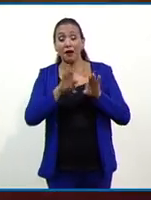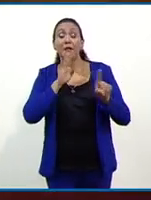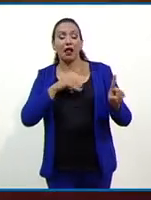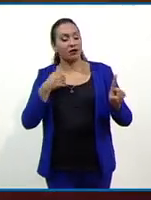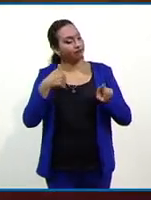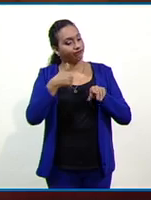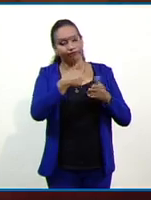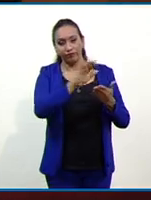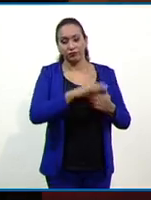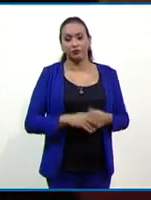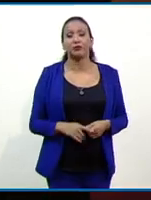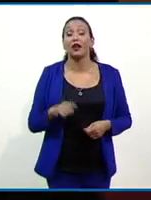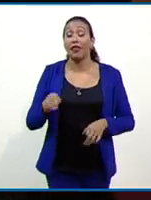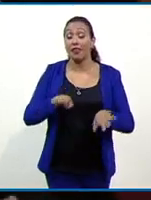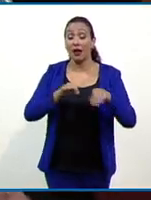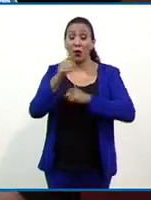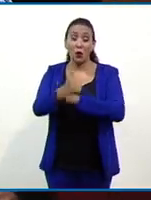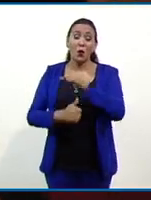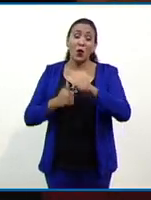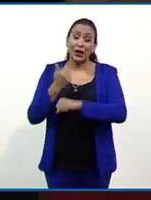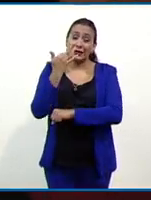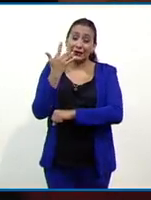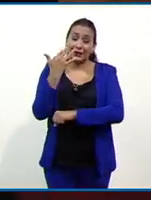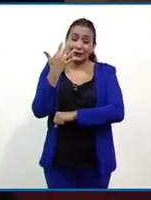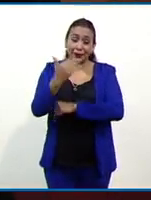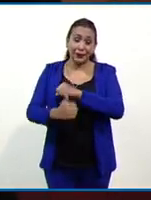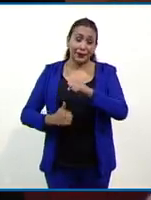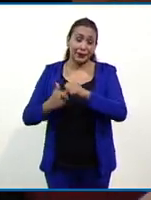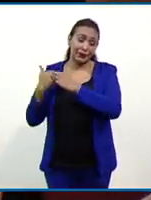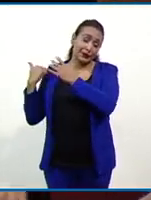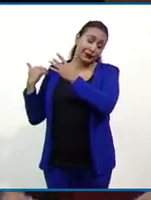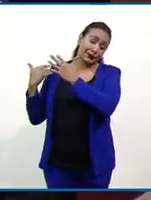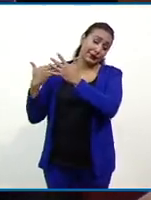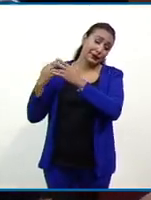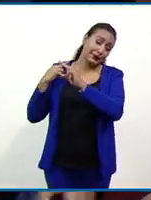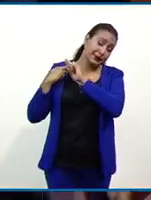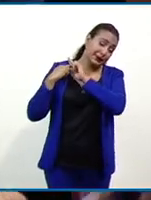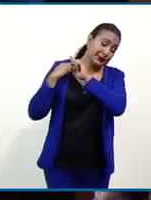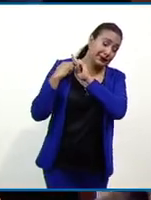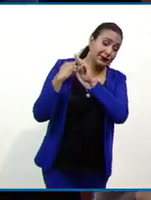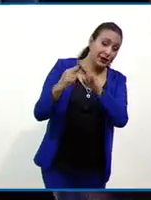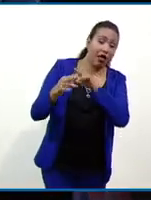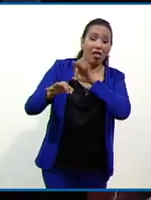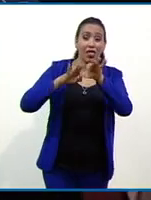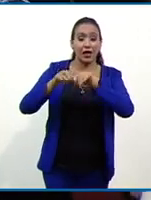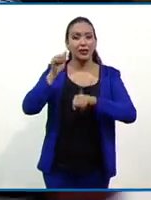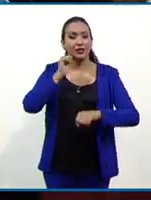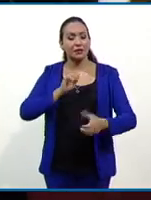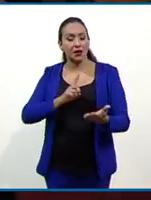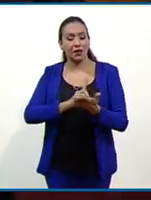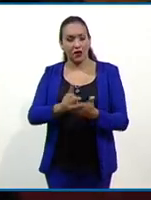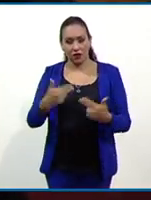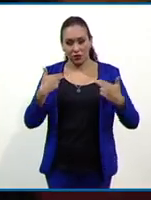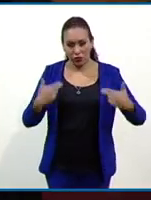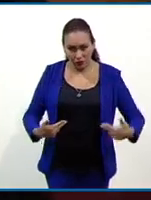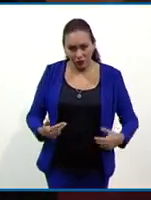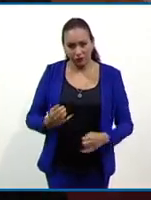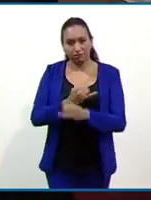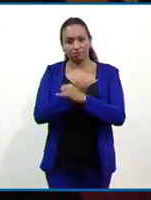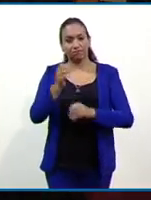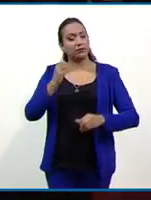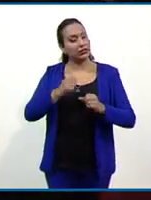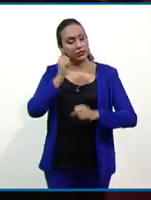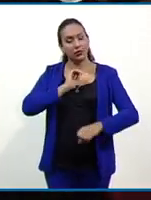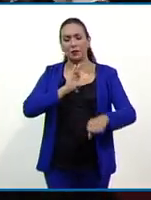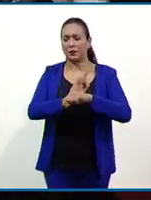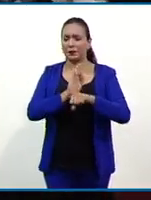que contribuyó a la consolidación de la justicia constitucional, a la protección de los derechos humanos y a la independencia judicial.